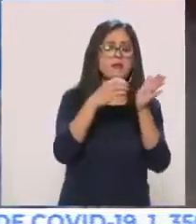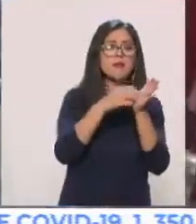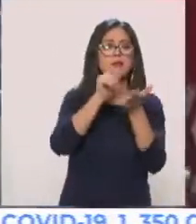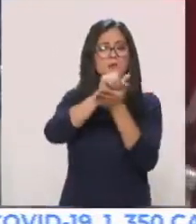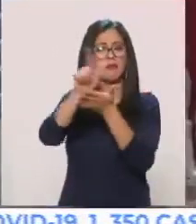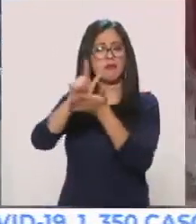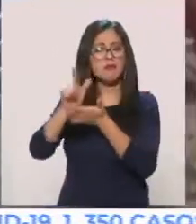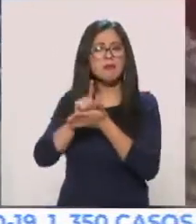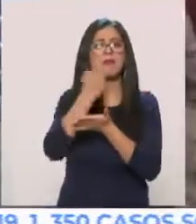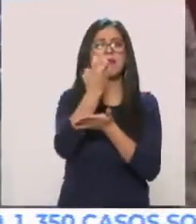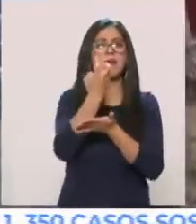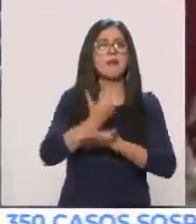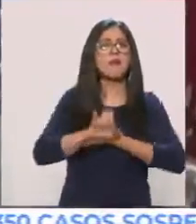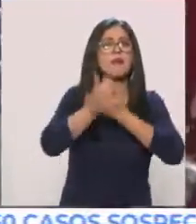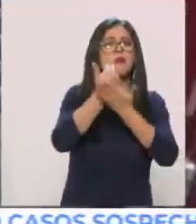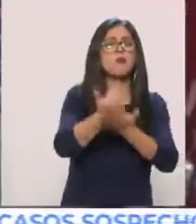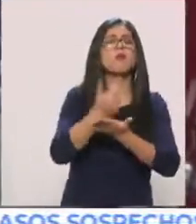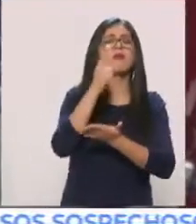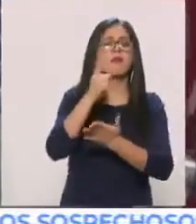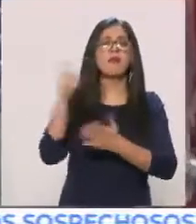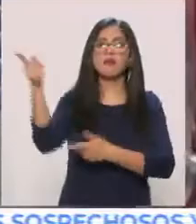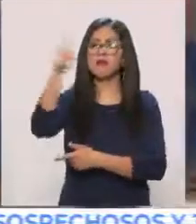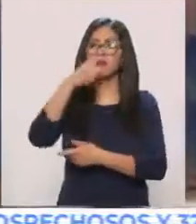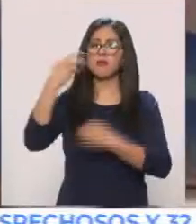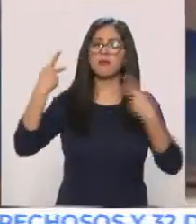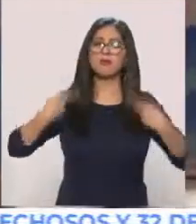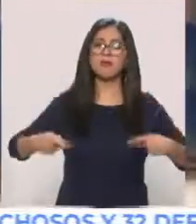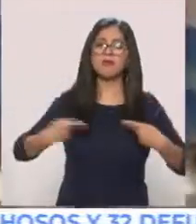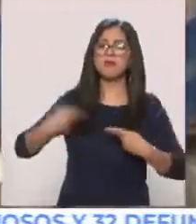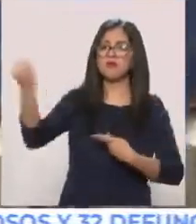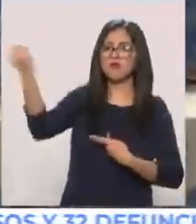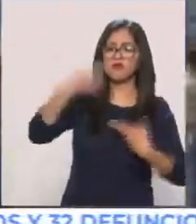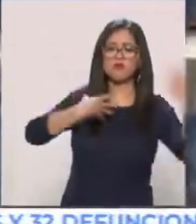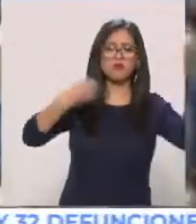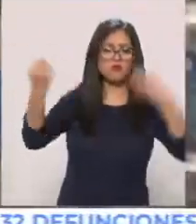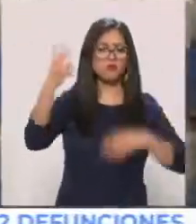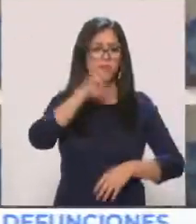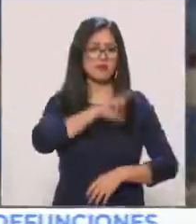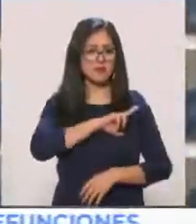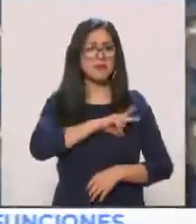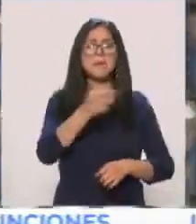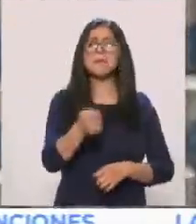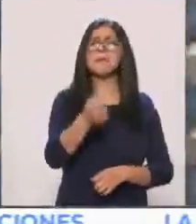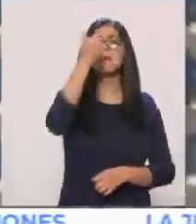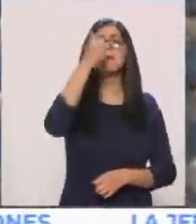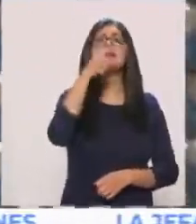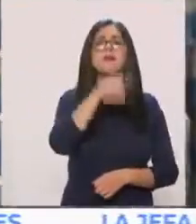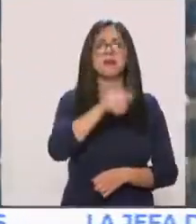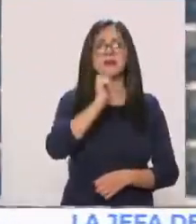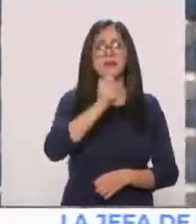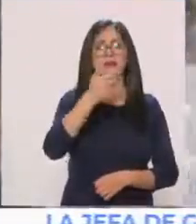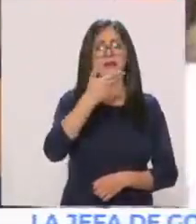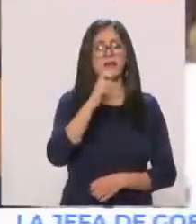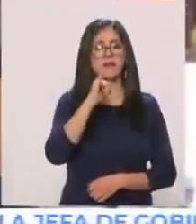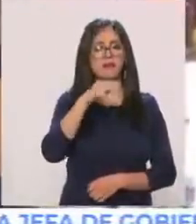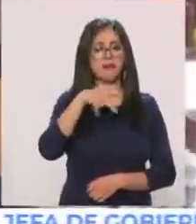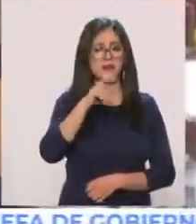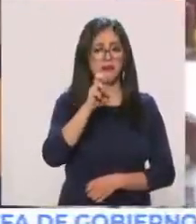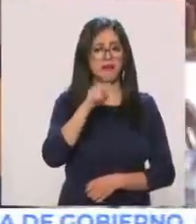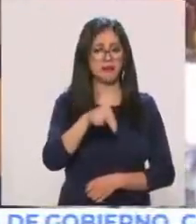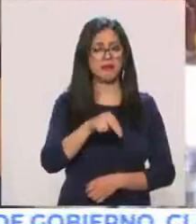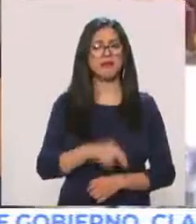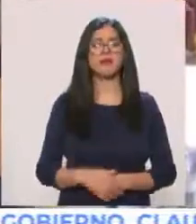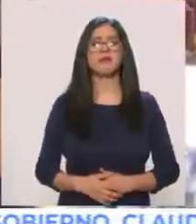se fortalecen con donaciones del sector privado. La primera empresa en unirse fue Heineken. Agradecemos a